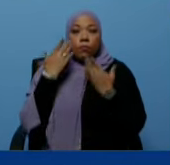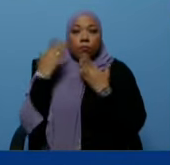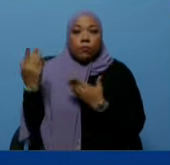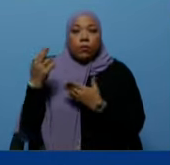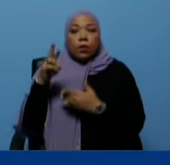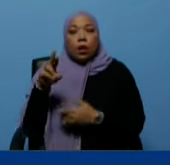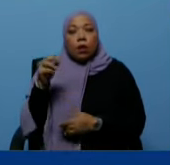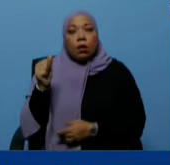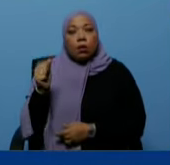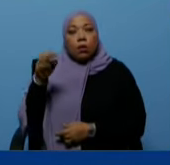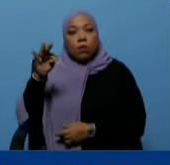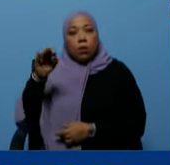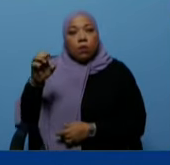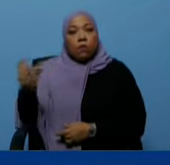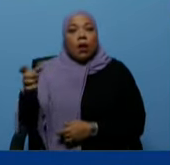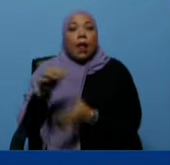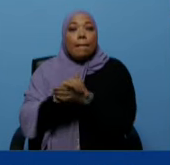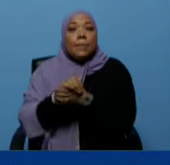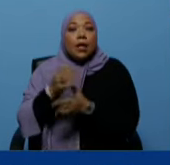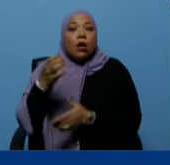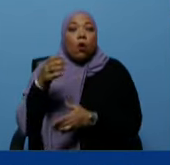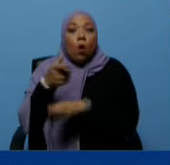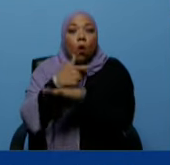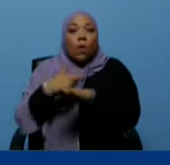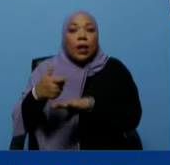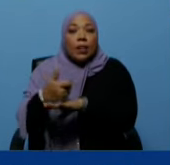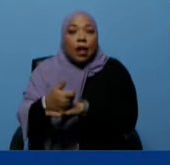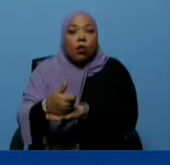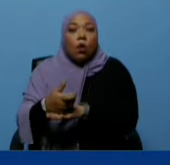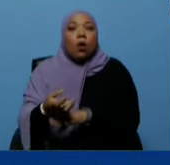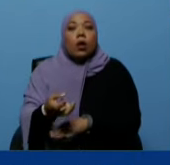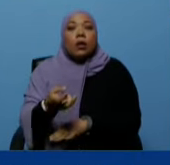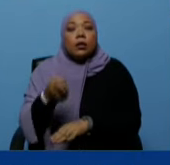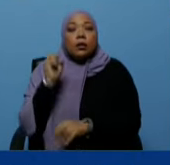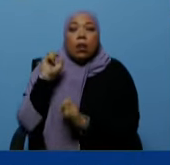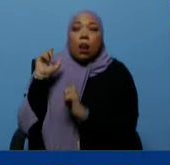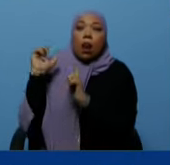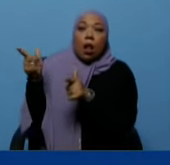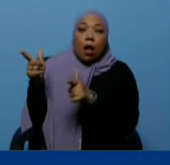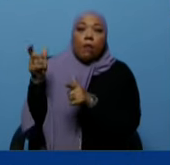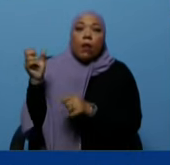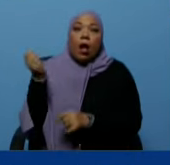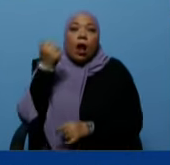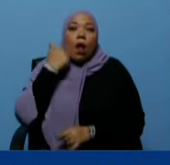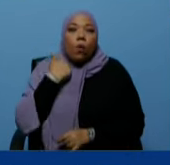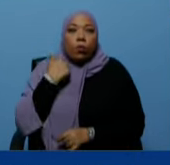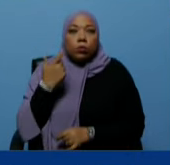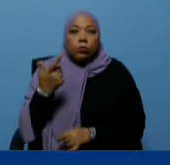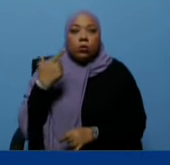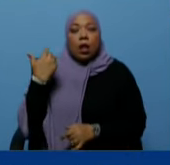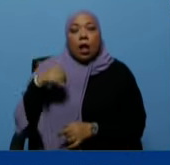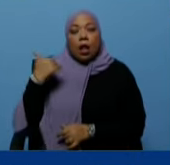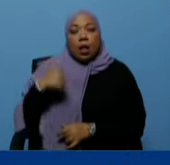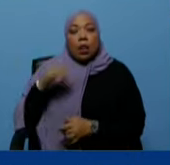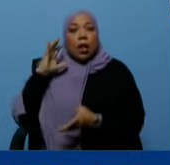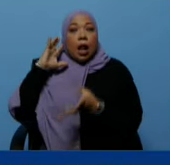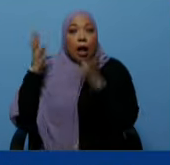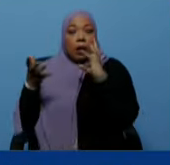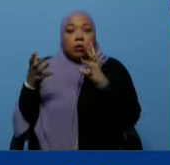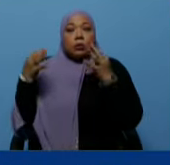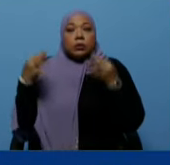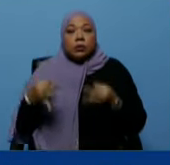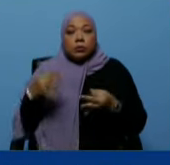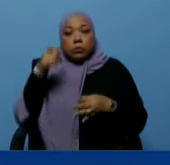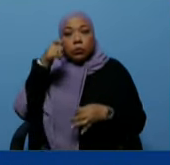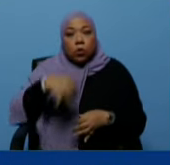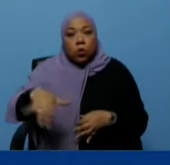Rafael Evangelista Lacaba, en Argentina vienen grandes acontecimientos y grandes cambios, porque ese